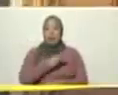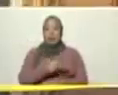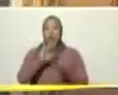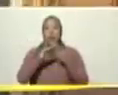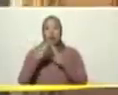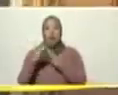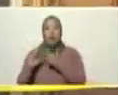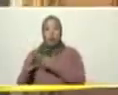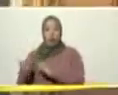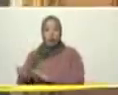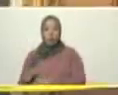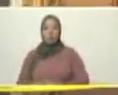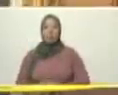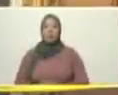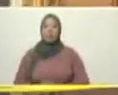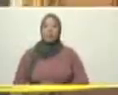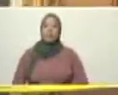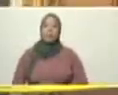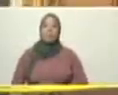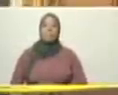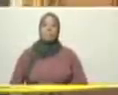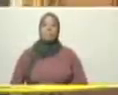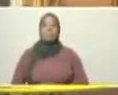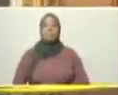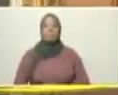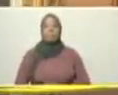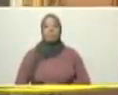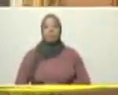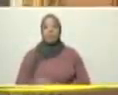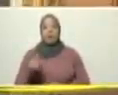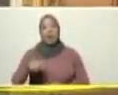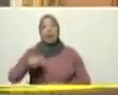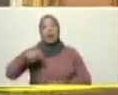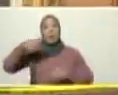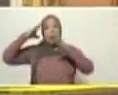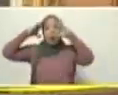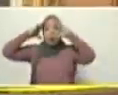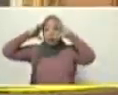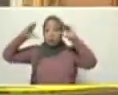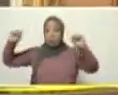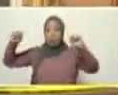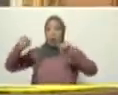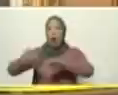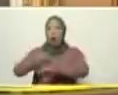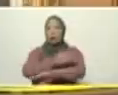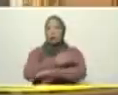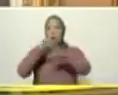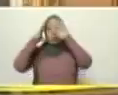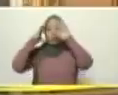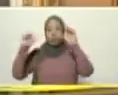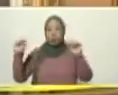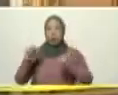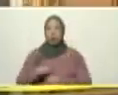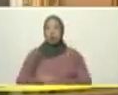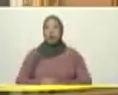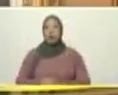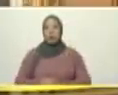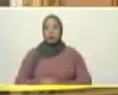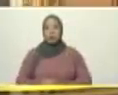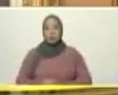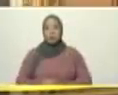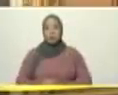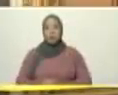Jorge Alberto fue canciller, ustedes lo conocieron en el mundo como canciller.